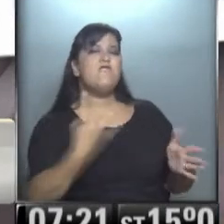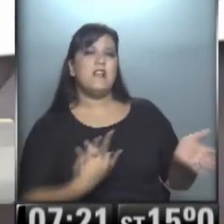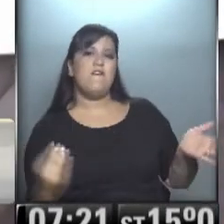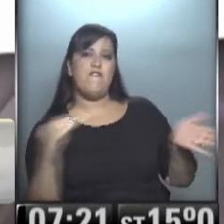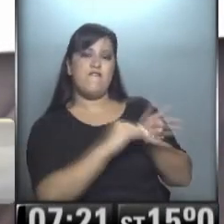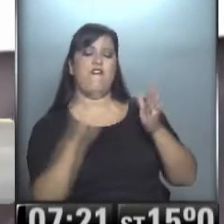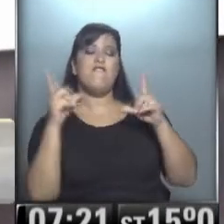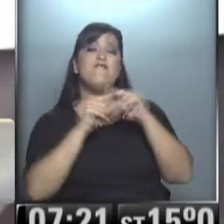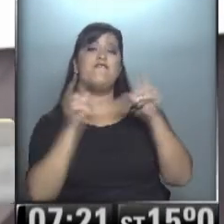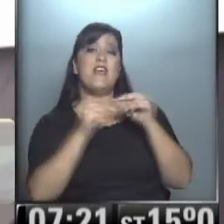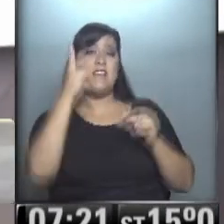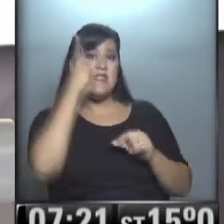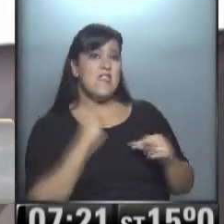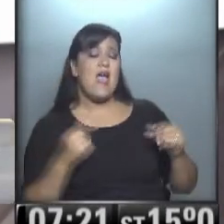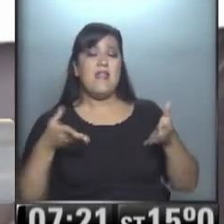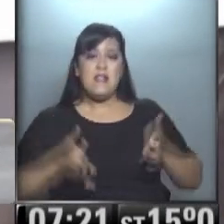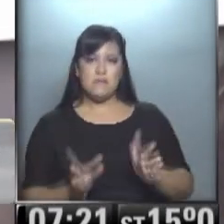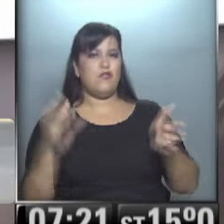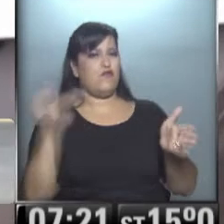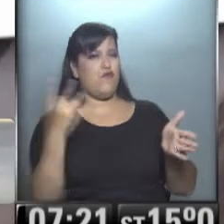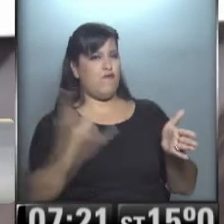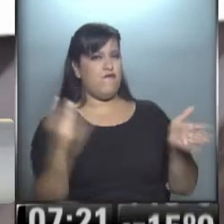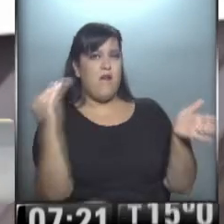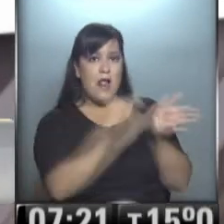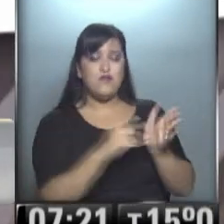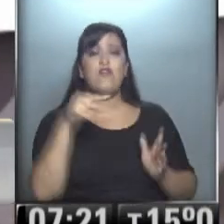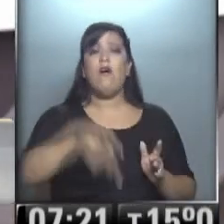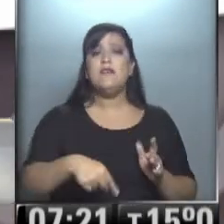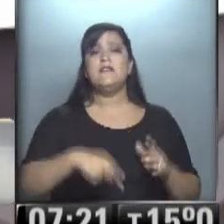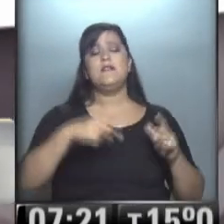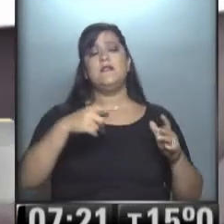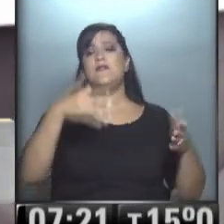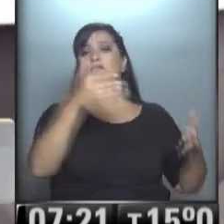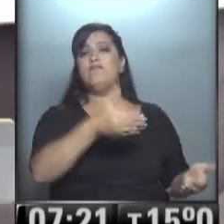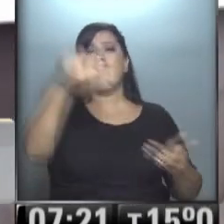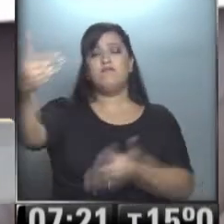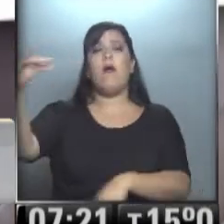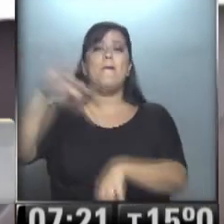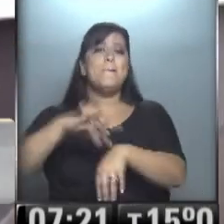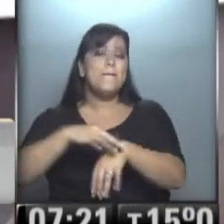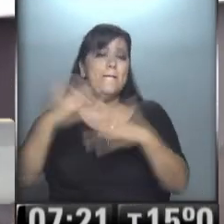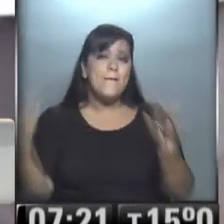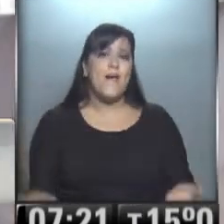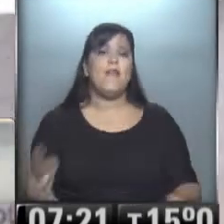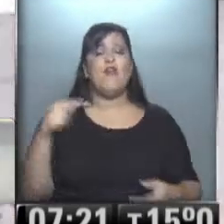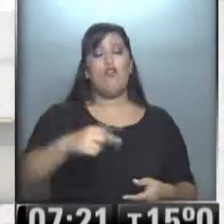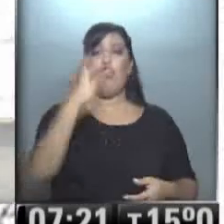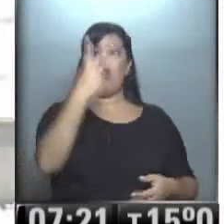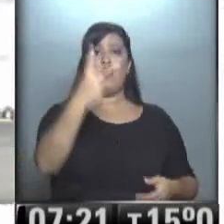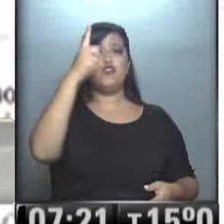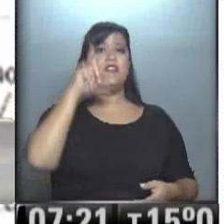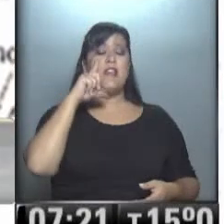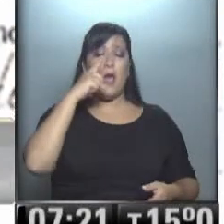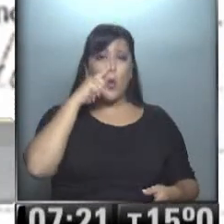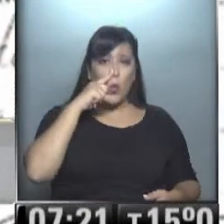nacimiento. El documento apócrifo dice que llegó al médico y llegó justamente aquí al mundo el 2 de junio a las